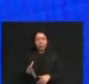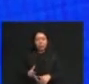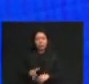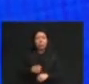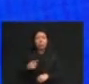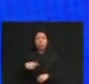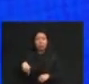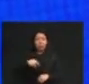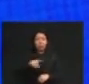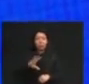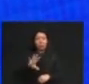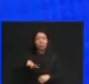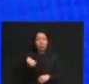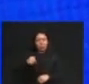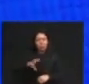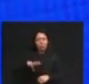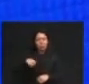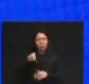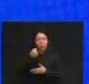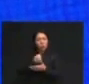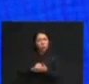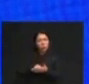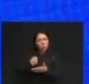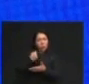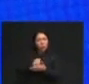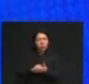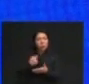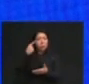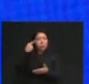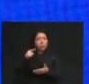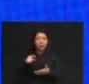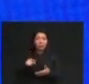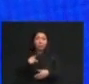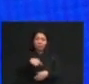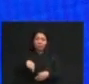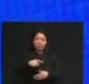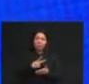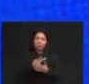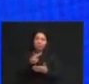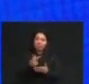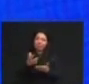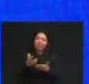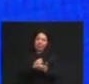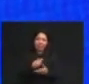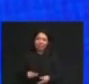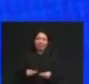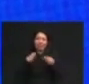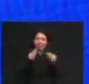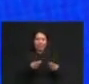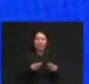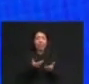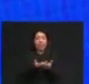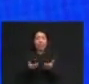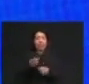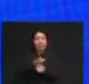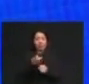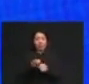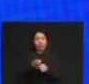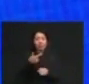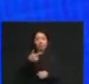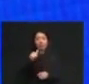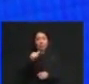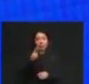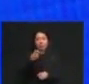esfuerzo para convertirse en parte de la increíble comunidad de ganadores del premio. Invitamos a Gabriela Molina